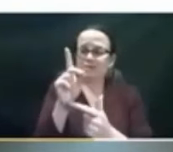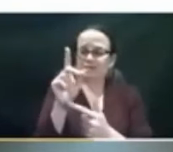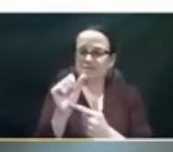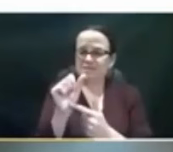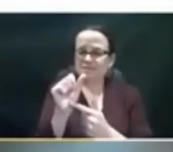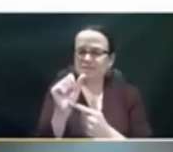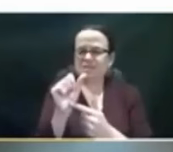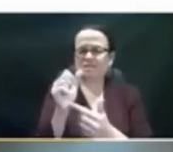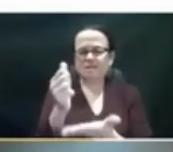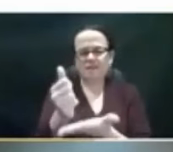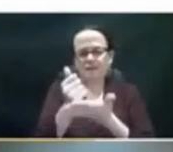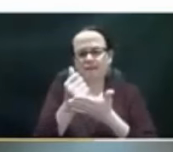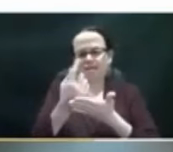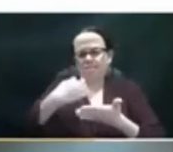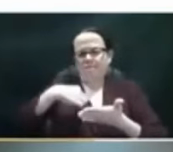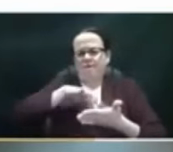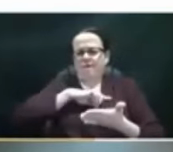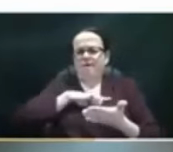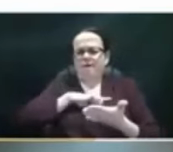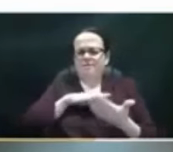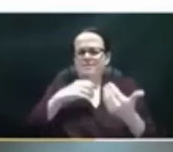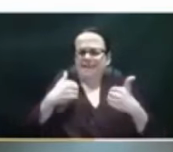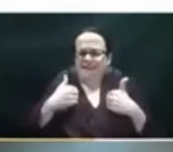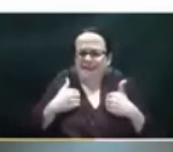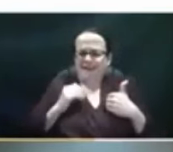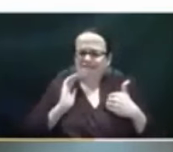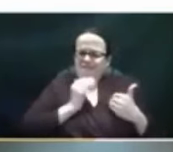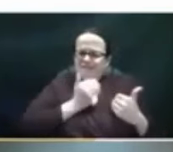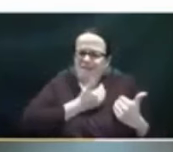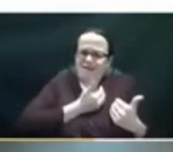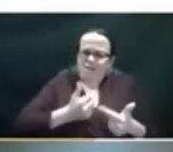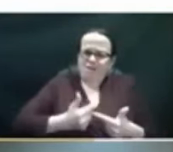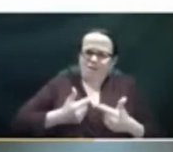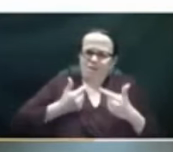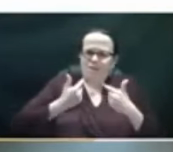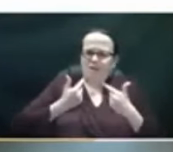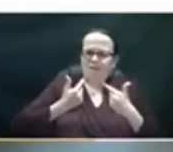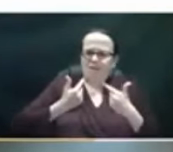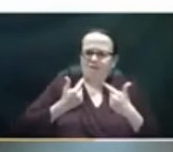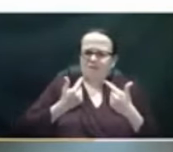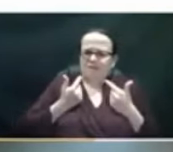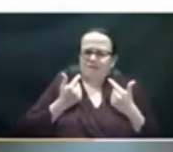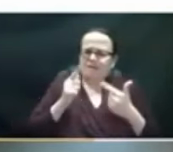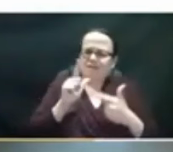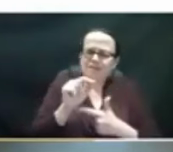esas personas, si cree en nosotros, ayúdenos. Ayúdenos a tener